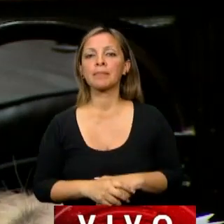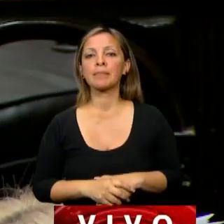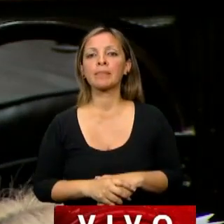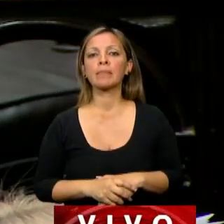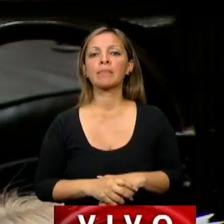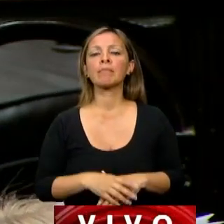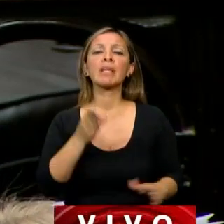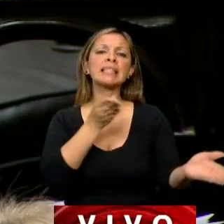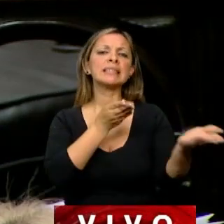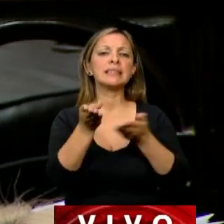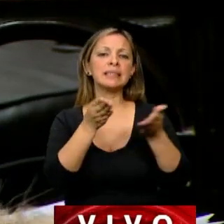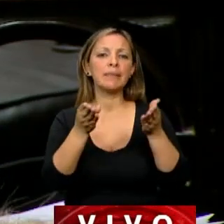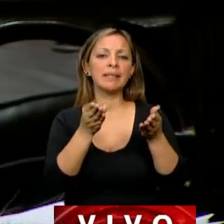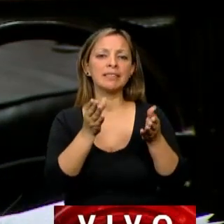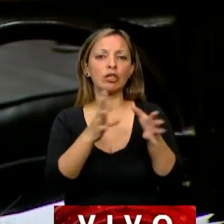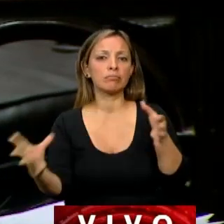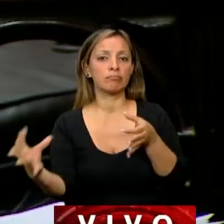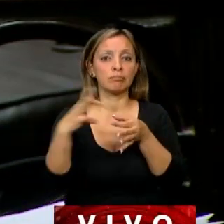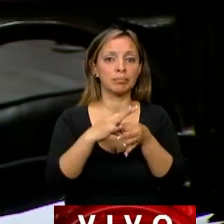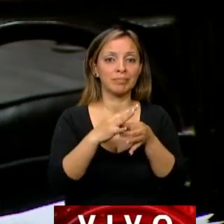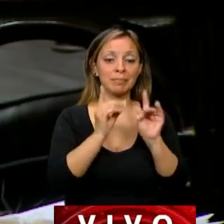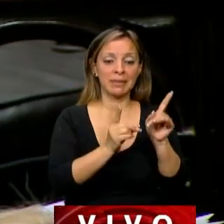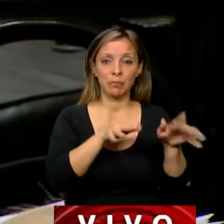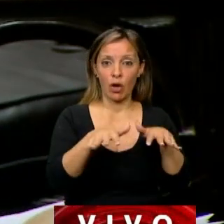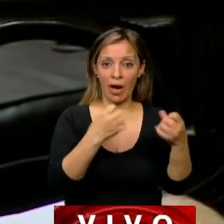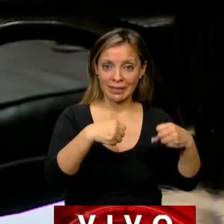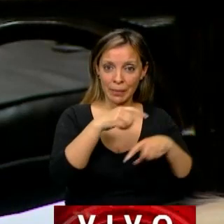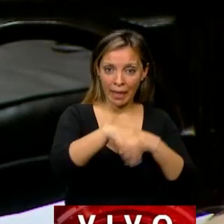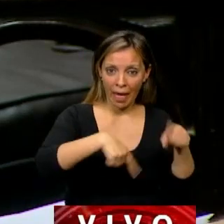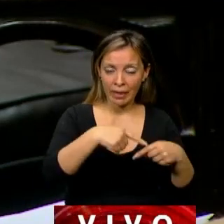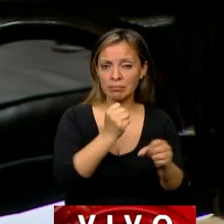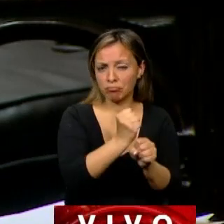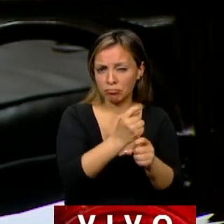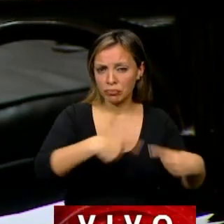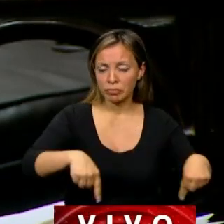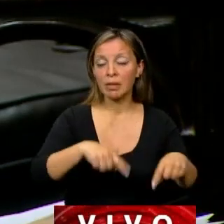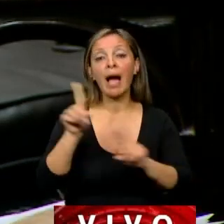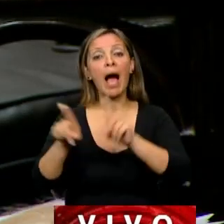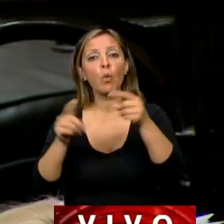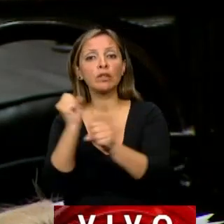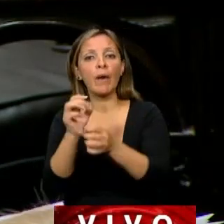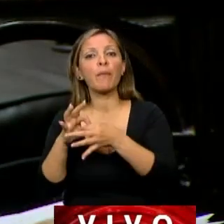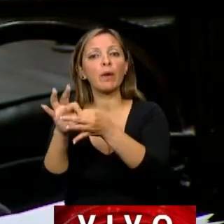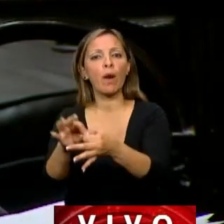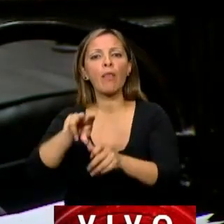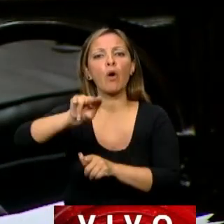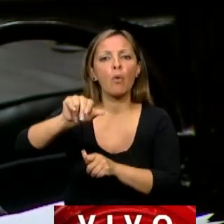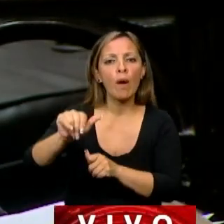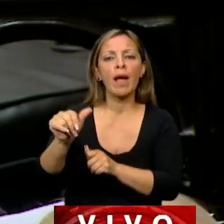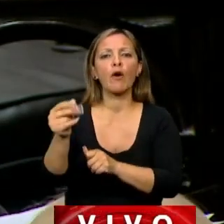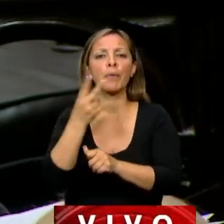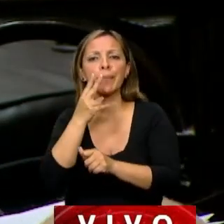servicios conexos a las actividades antes detalladas y las actividades relacionadas con el juego el tabaco y las bebidas